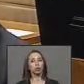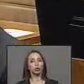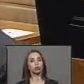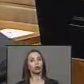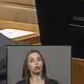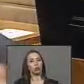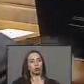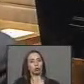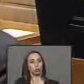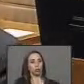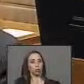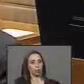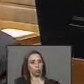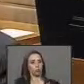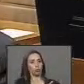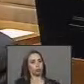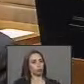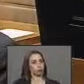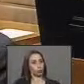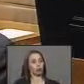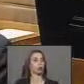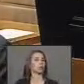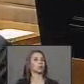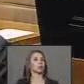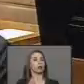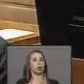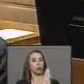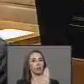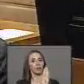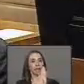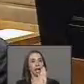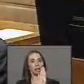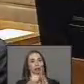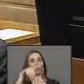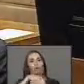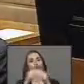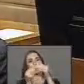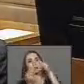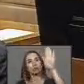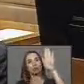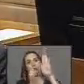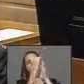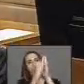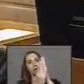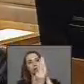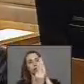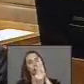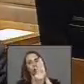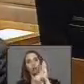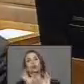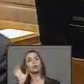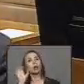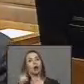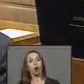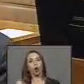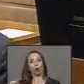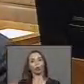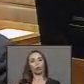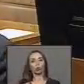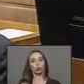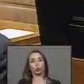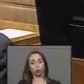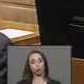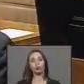como bancada que podamos votar separadamente este artículo. Entiendo que otras bancadas, y escuchaba al diputado Zafirio, también lo ha planteado